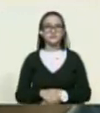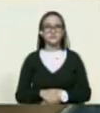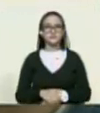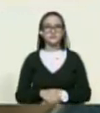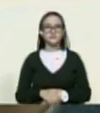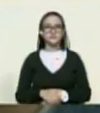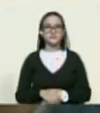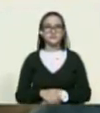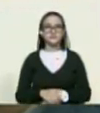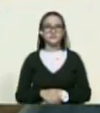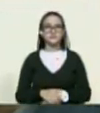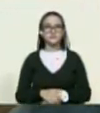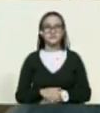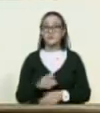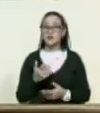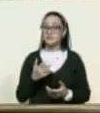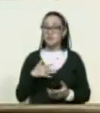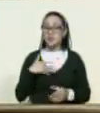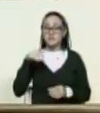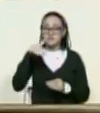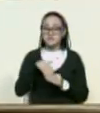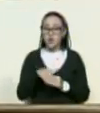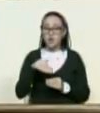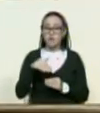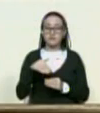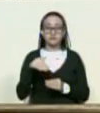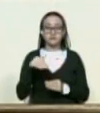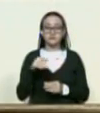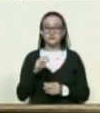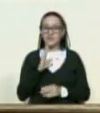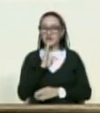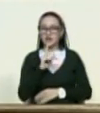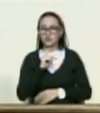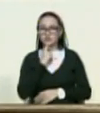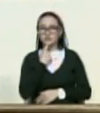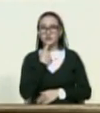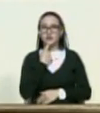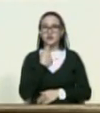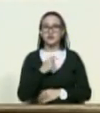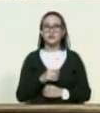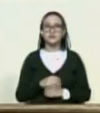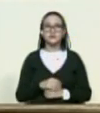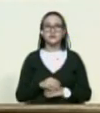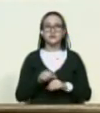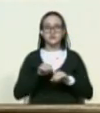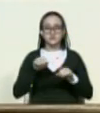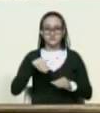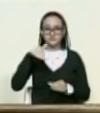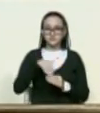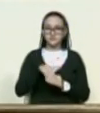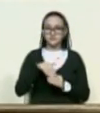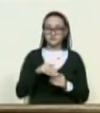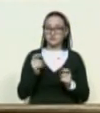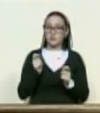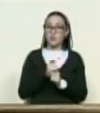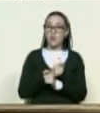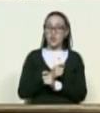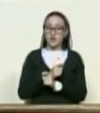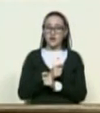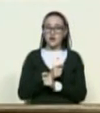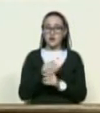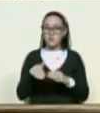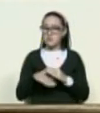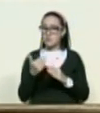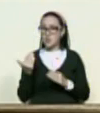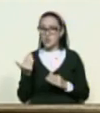libre ejercicio del sufragio universal, directo y secreto, a través de un sistema electoral moderno, dotado de todas